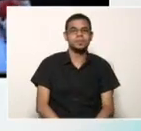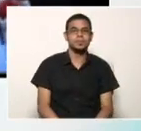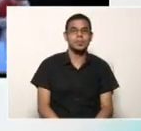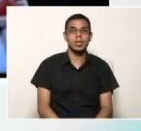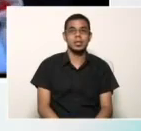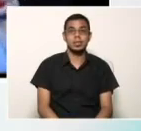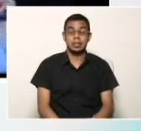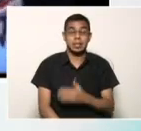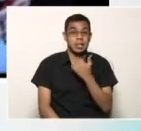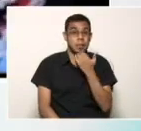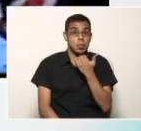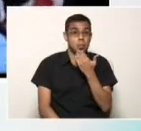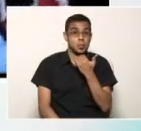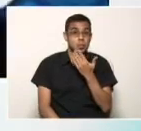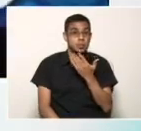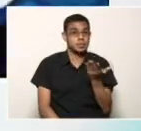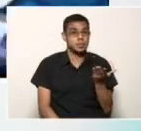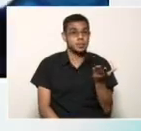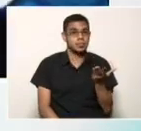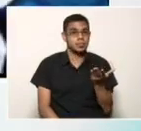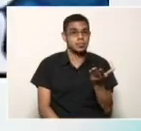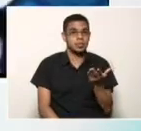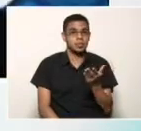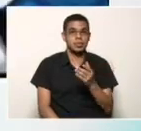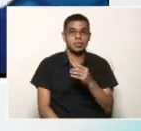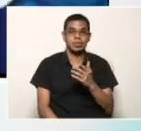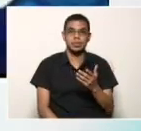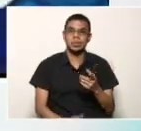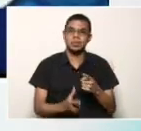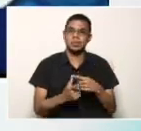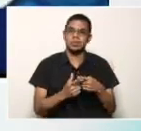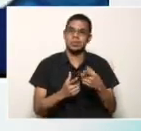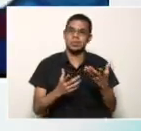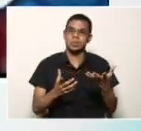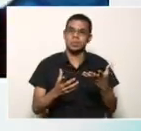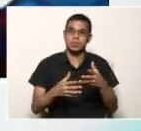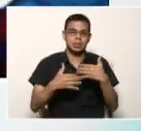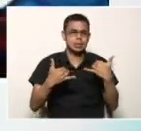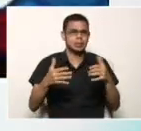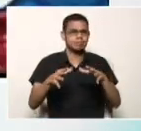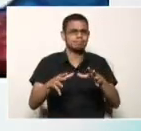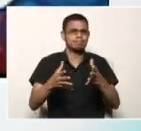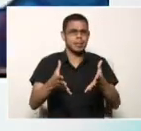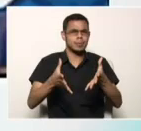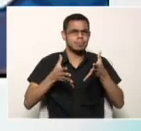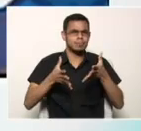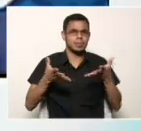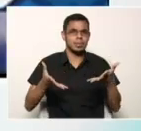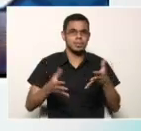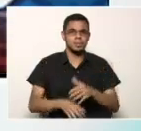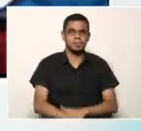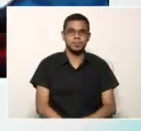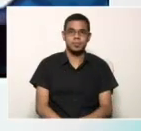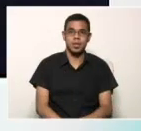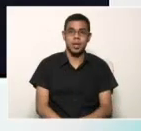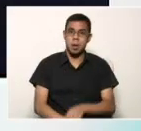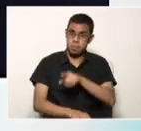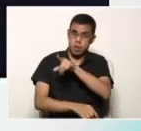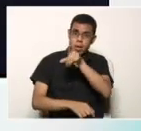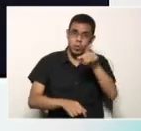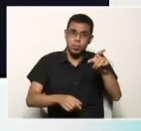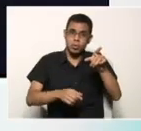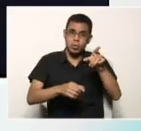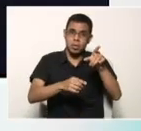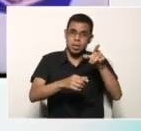décima medalla de oro con Adriana Martínez. Se acabó el combate. Medalla de oro para Venezuela. Para llegar lejos como profesional